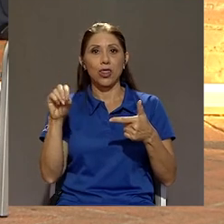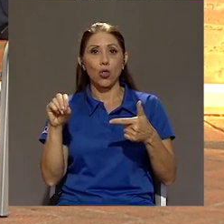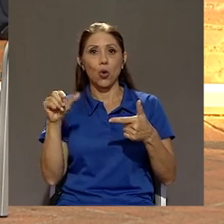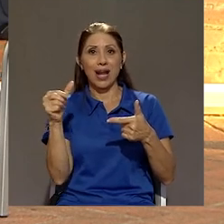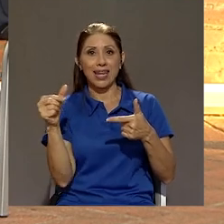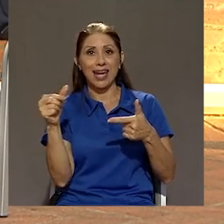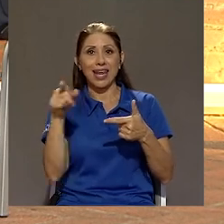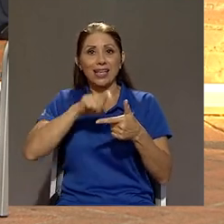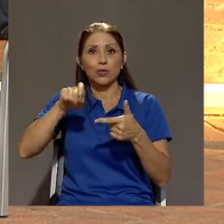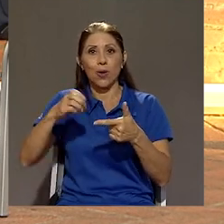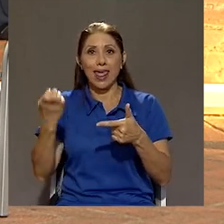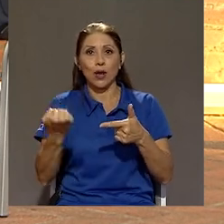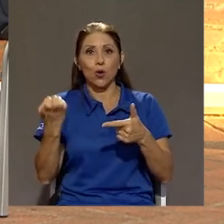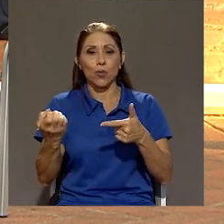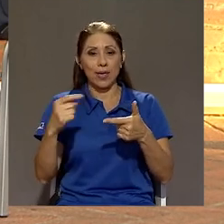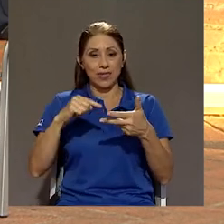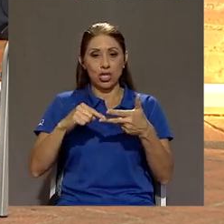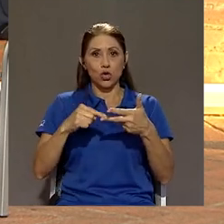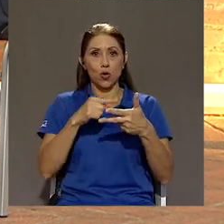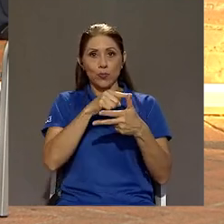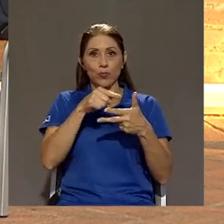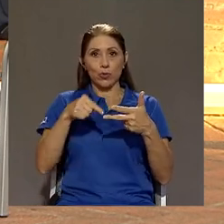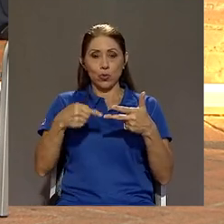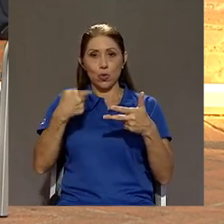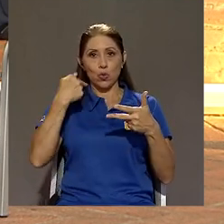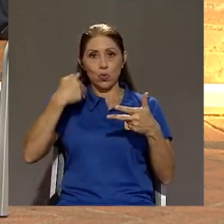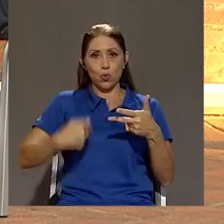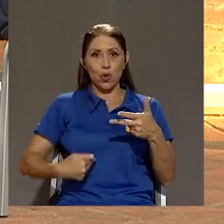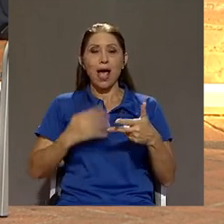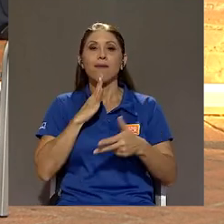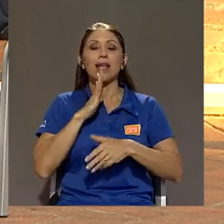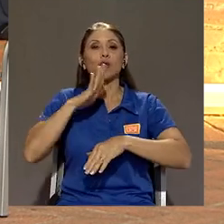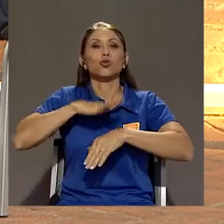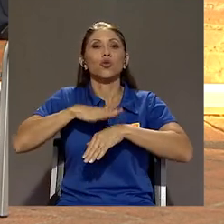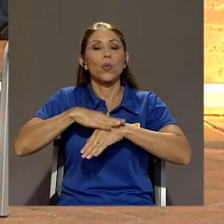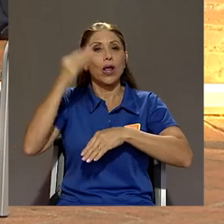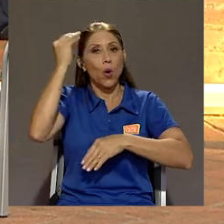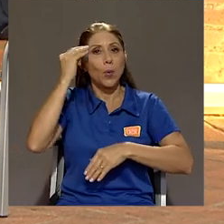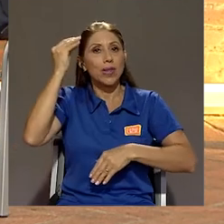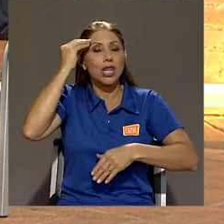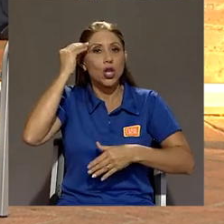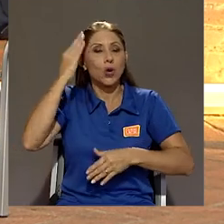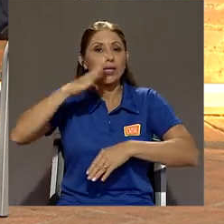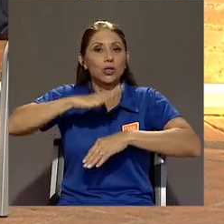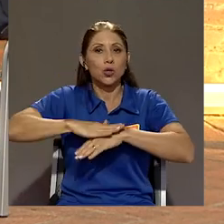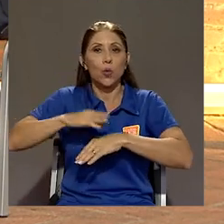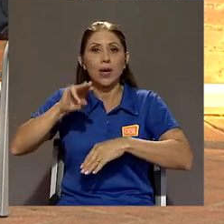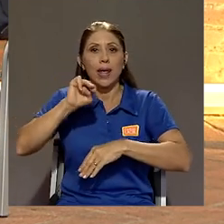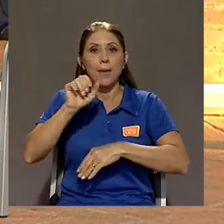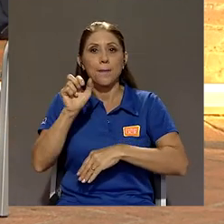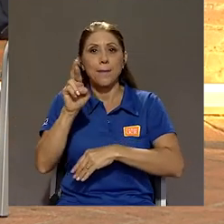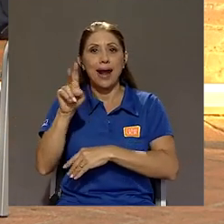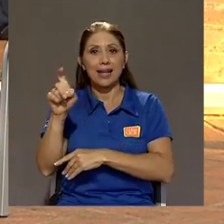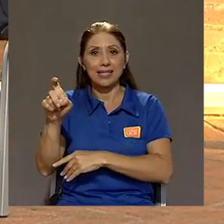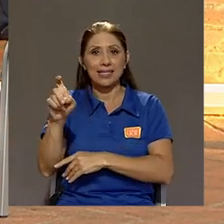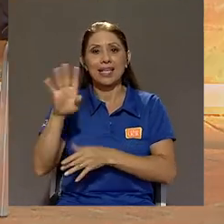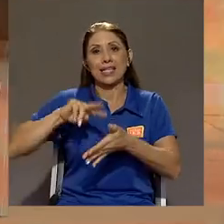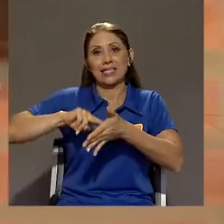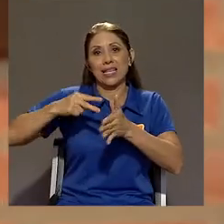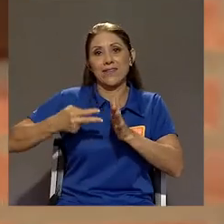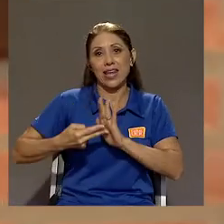Economía, y yo, conversando sobre las opiniones que nos generaba Marx y el significado que él tiene en la